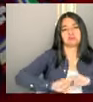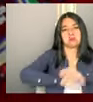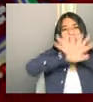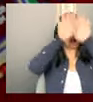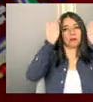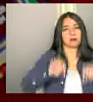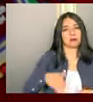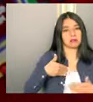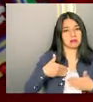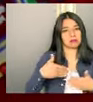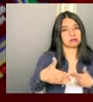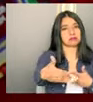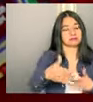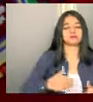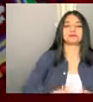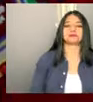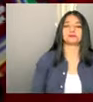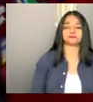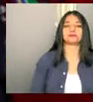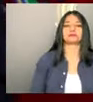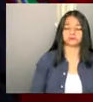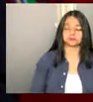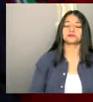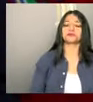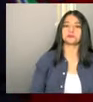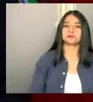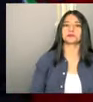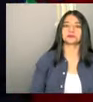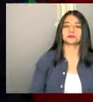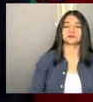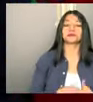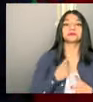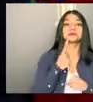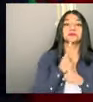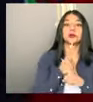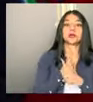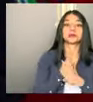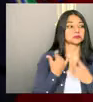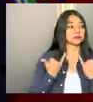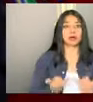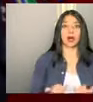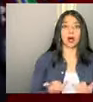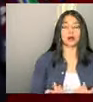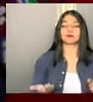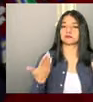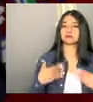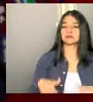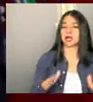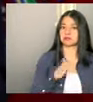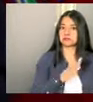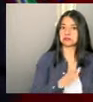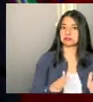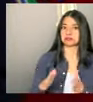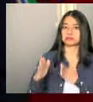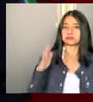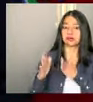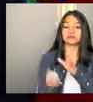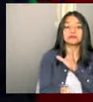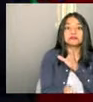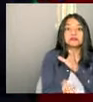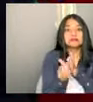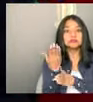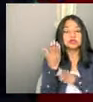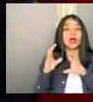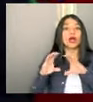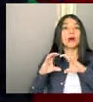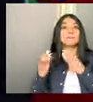periodo de 4 años. En tal virtud, hemos por el momento establecido que una comisión tripartita de